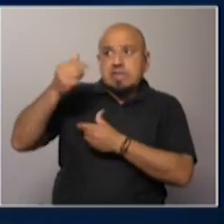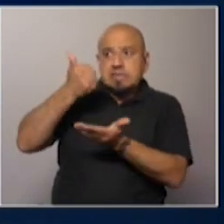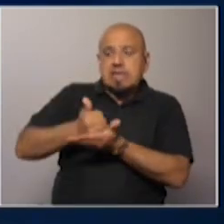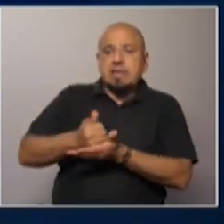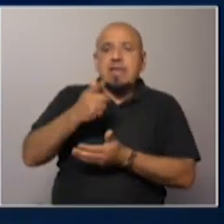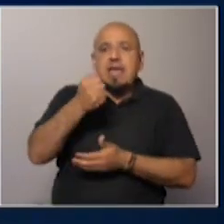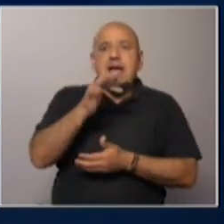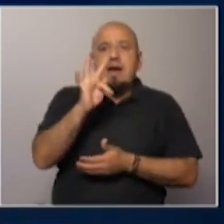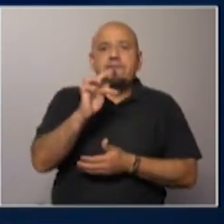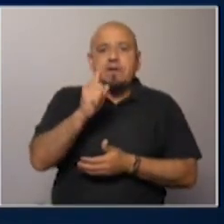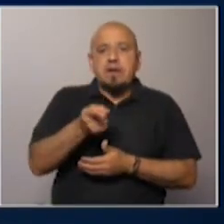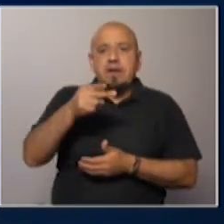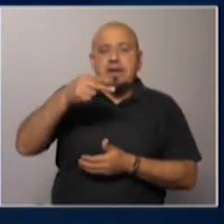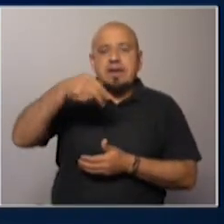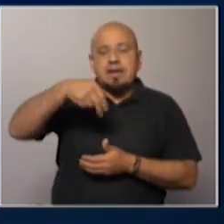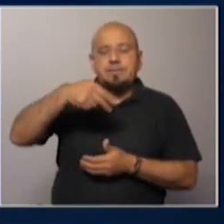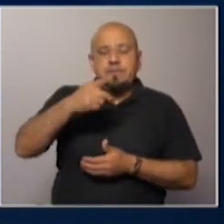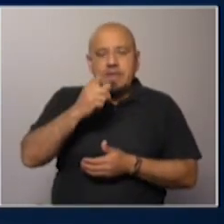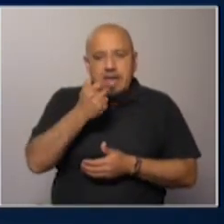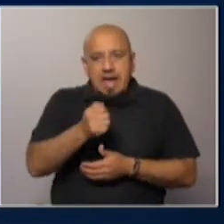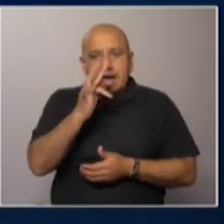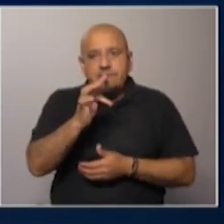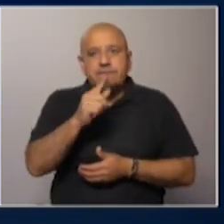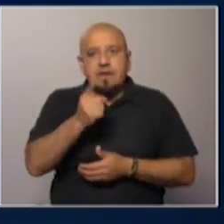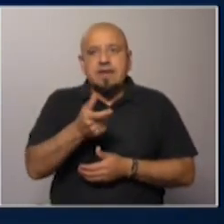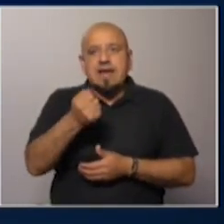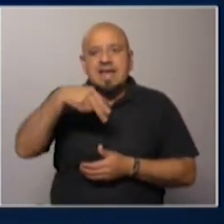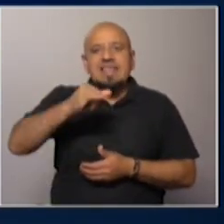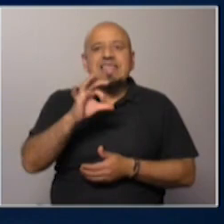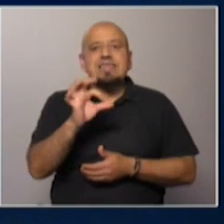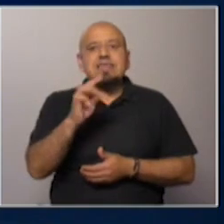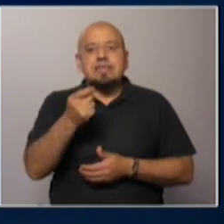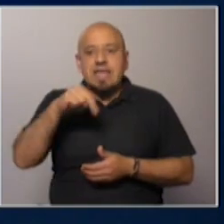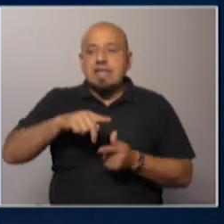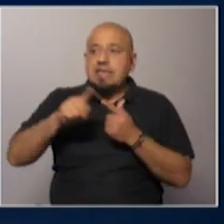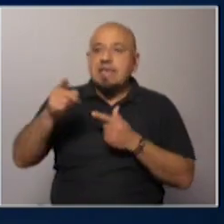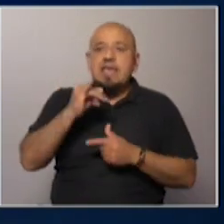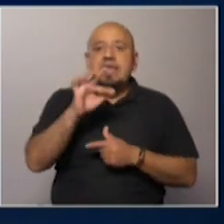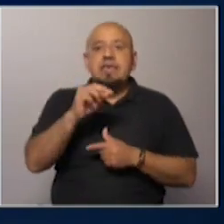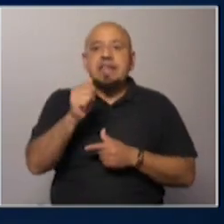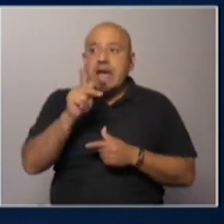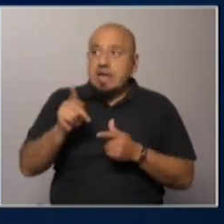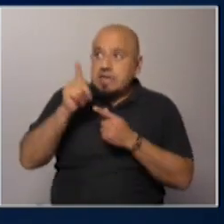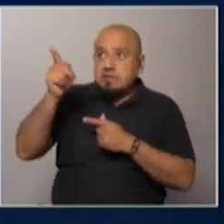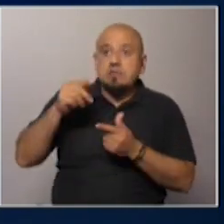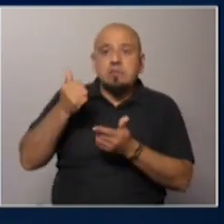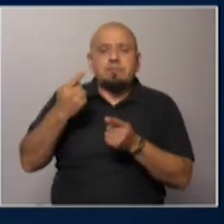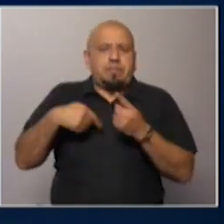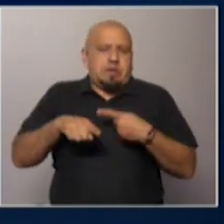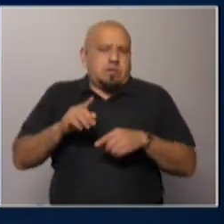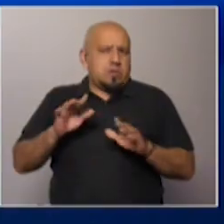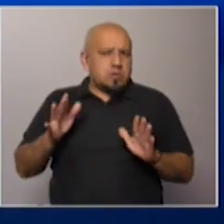afganistán desde el 2001 y en irak aproximadamente desde el 2003 pero creo que hay que interpretarlo como la pataleta como